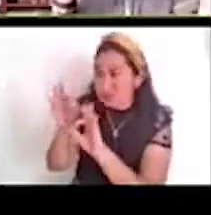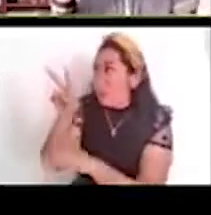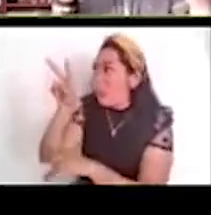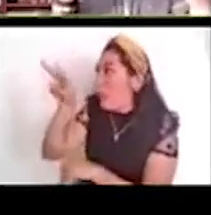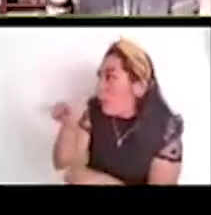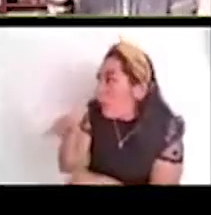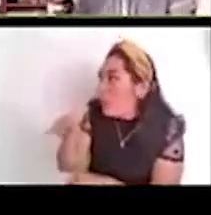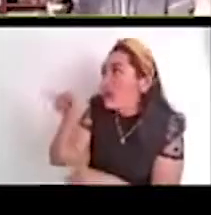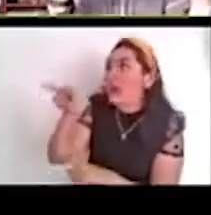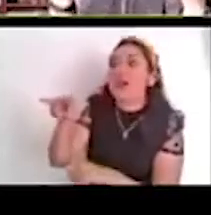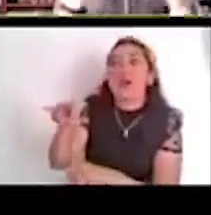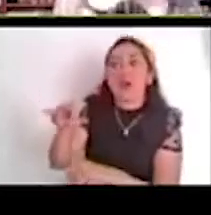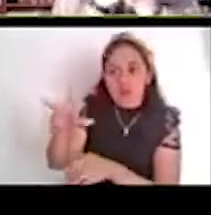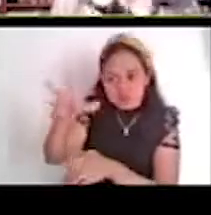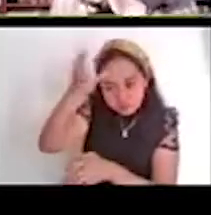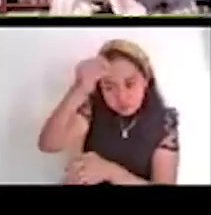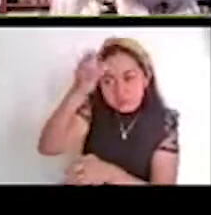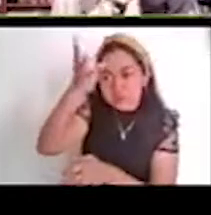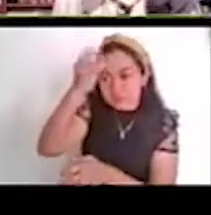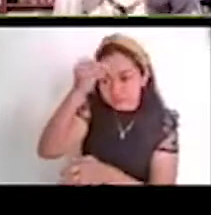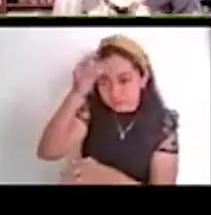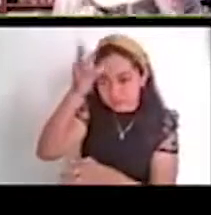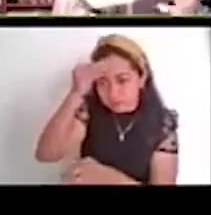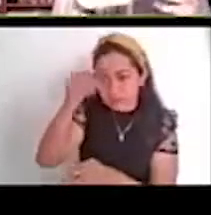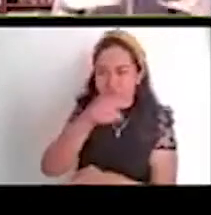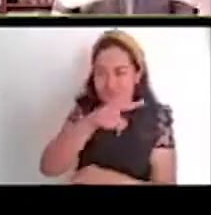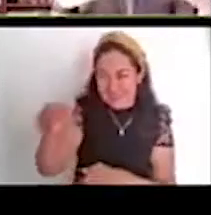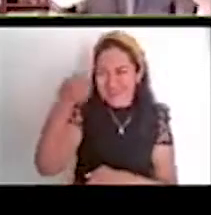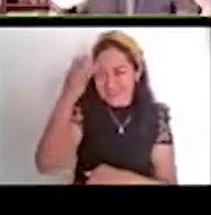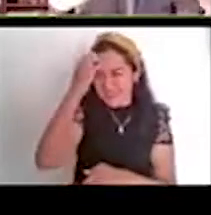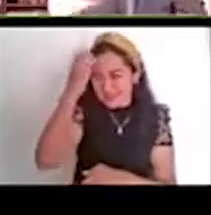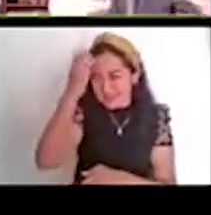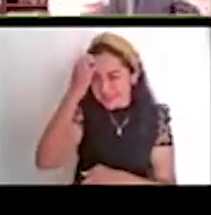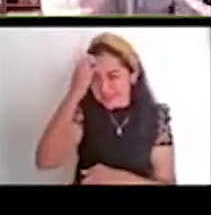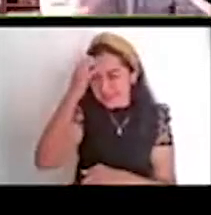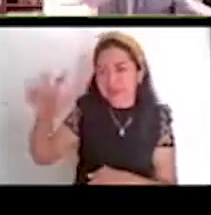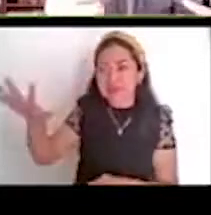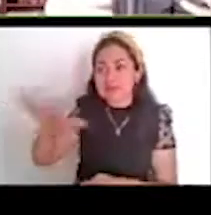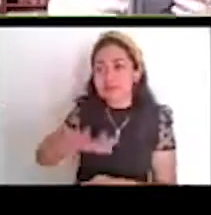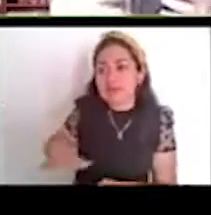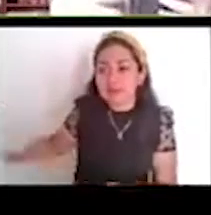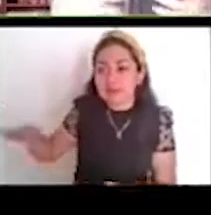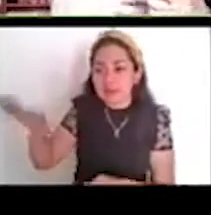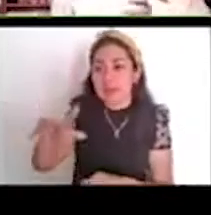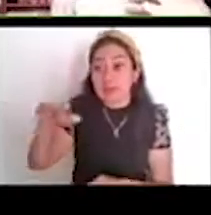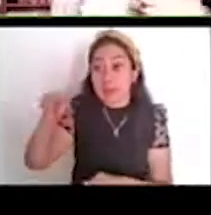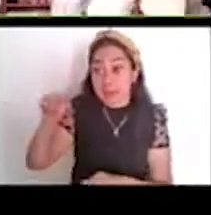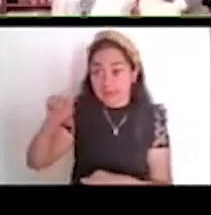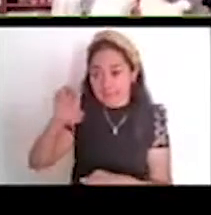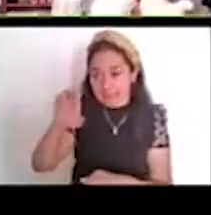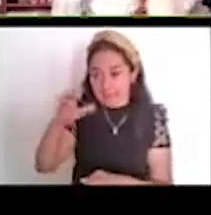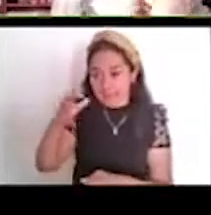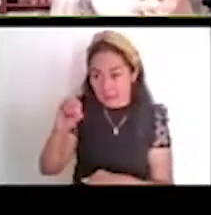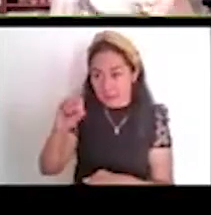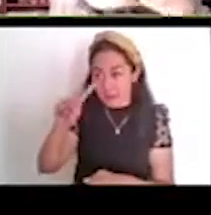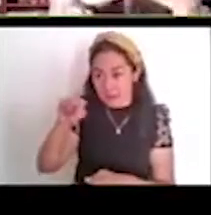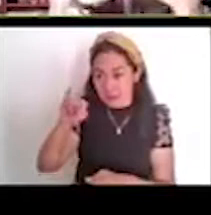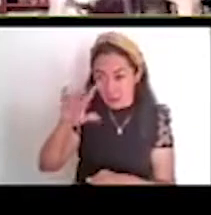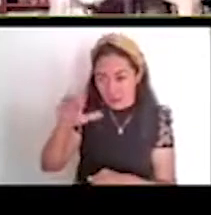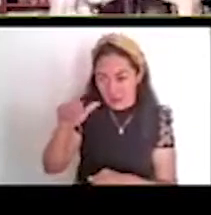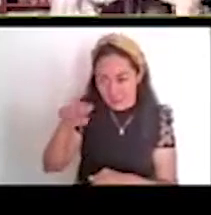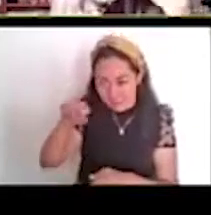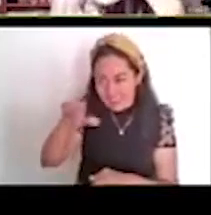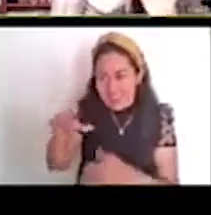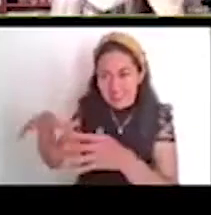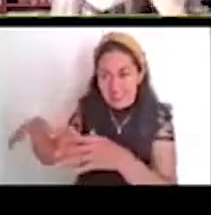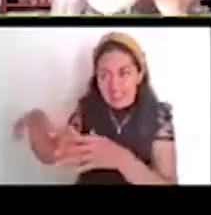quienes conozcan la ciudad de Teotihuacán, es una ciudad, le digo a mis alumnos, es una ciudad con fachada,